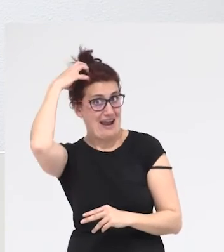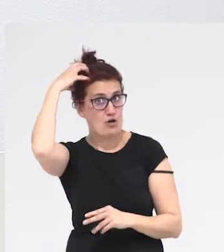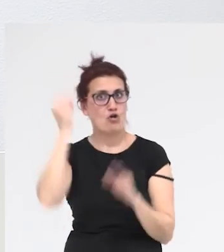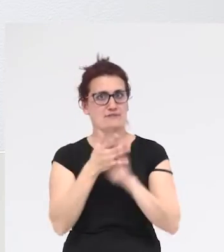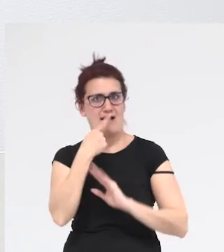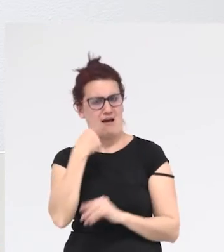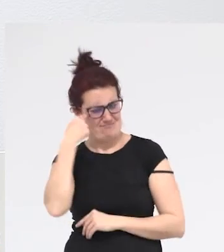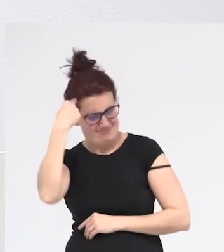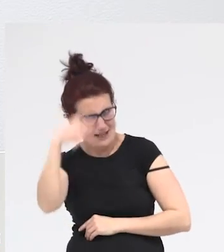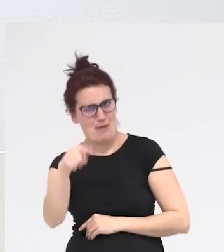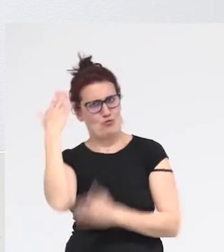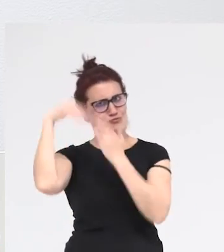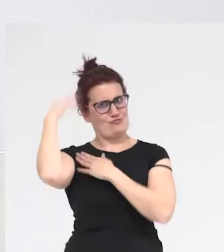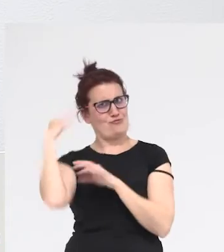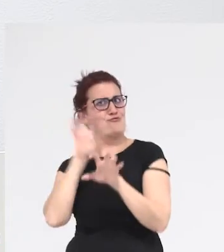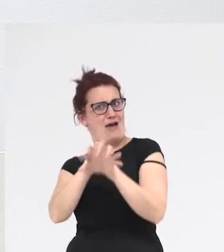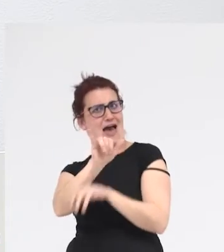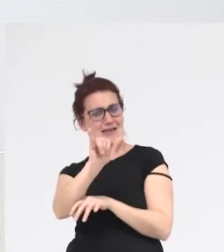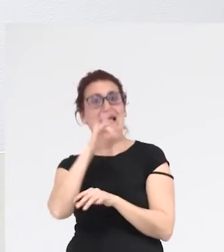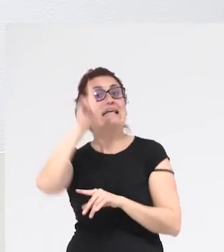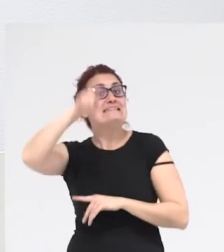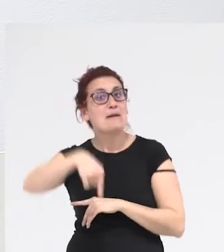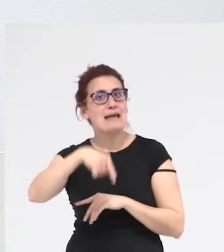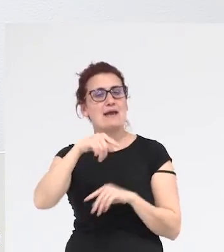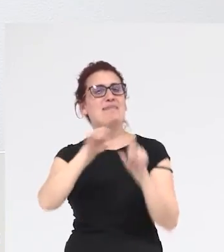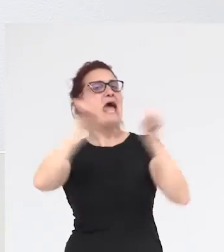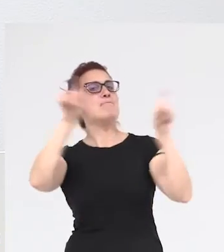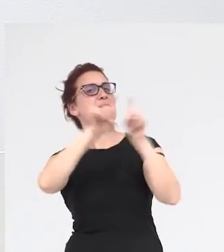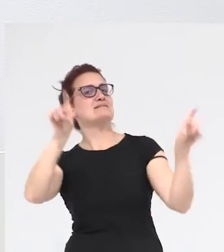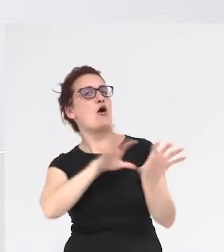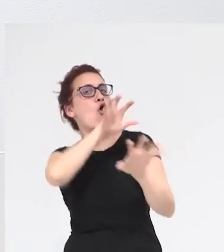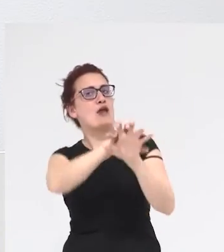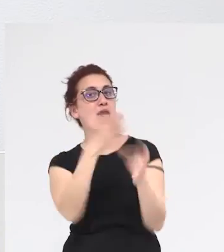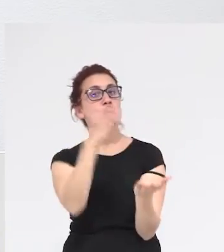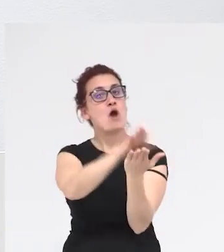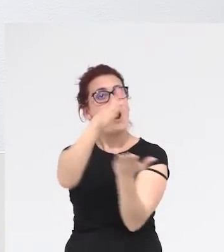hace presente, y también se hace presente esa empresa colonial de muerte